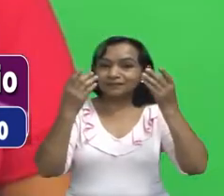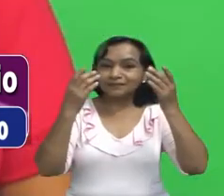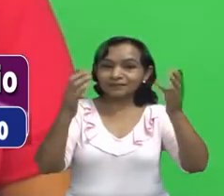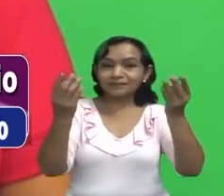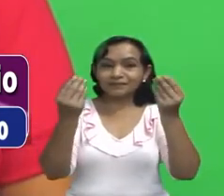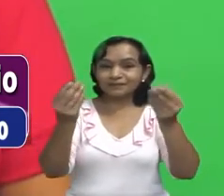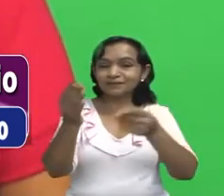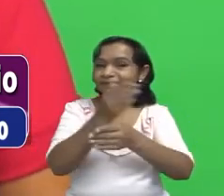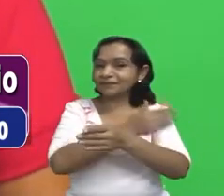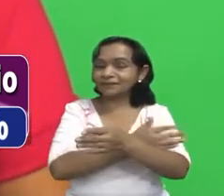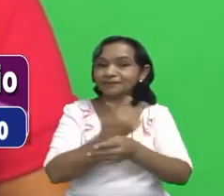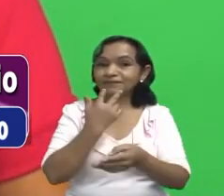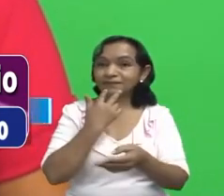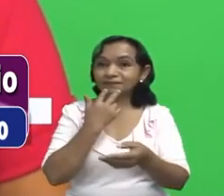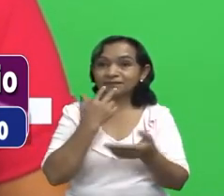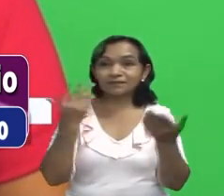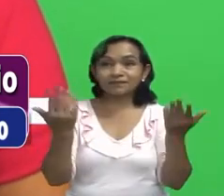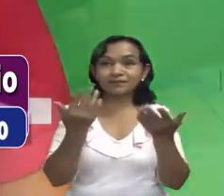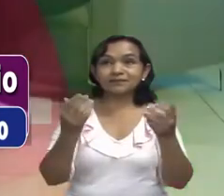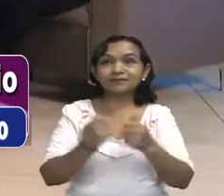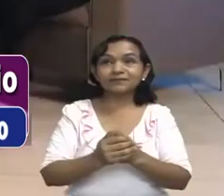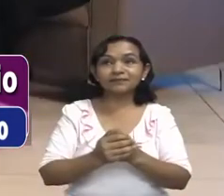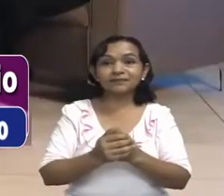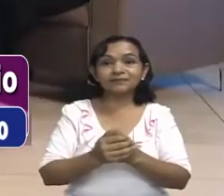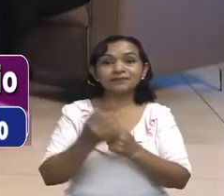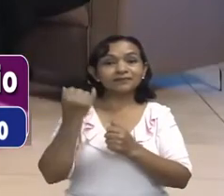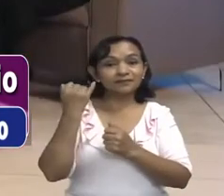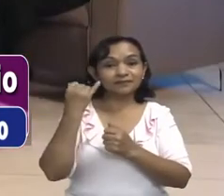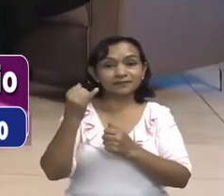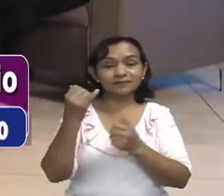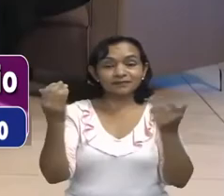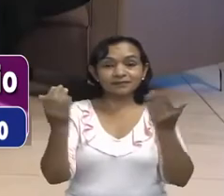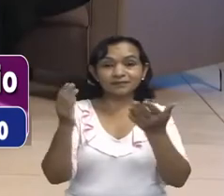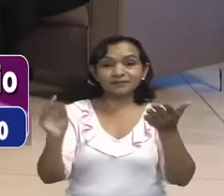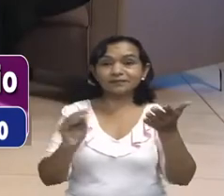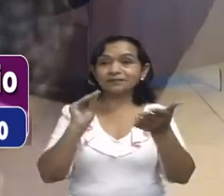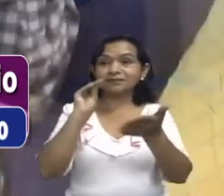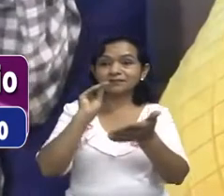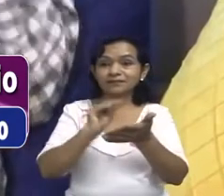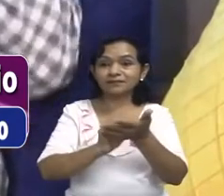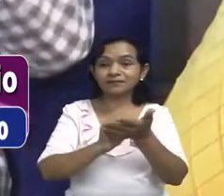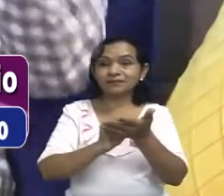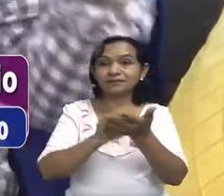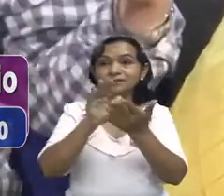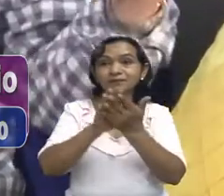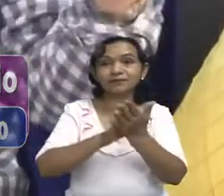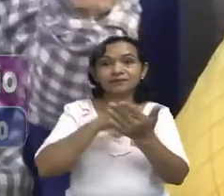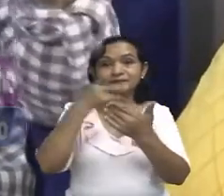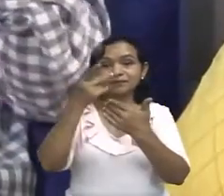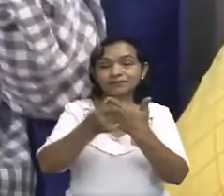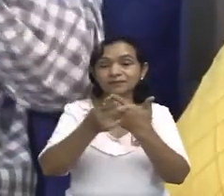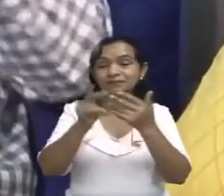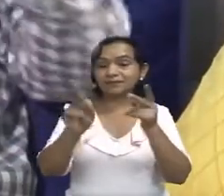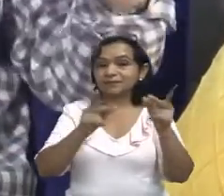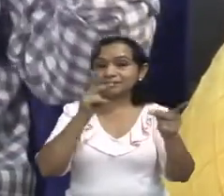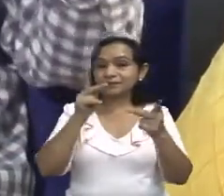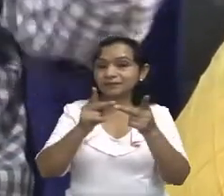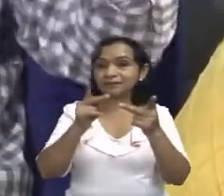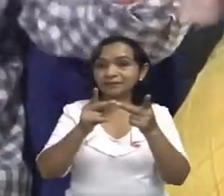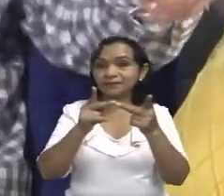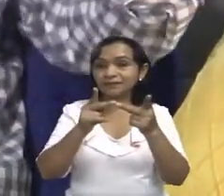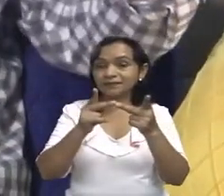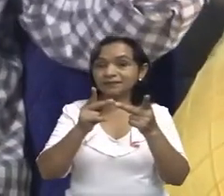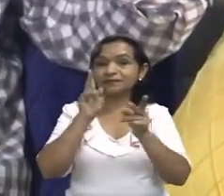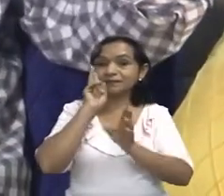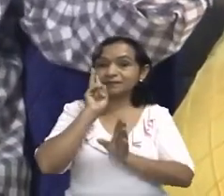antes no estaban, ¿verdad? Y es así que ahora la parrilla de programación es más completa. Y eso, exacto, también, ahí